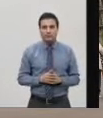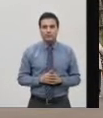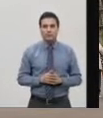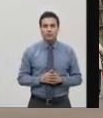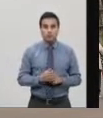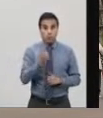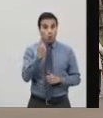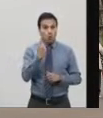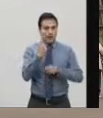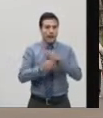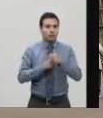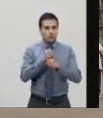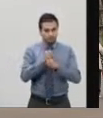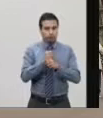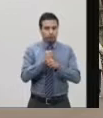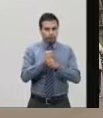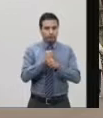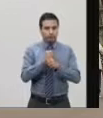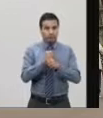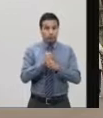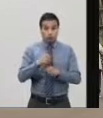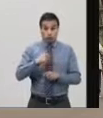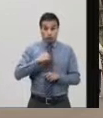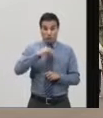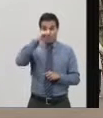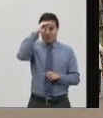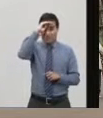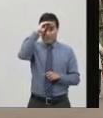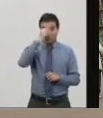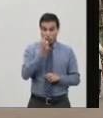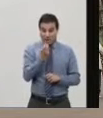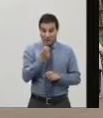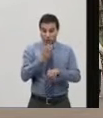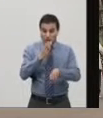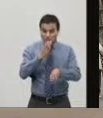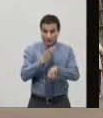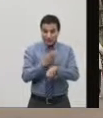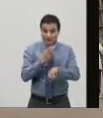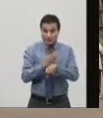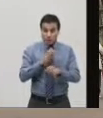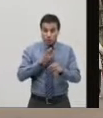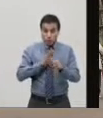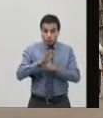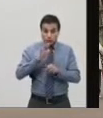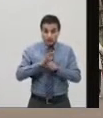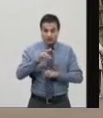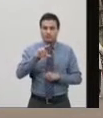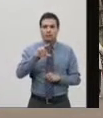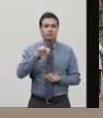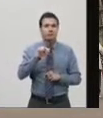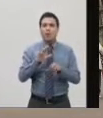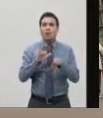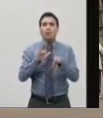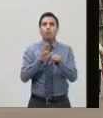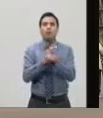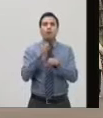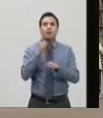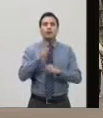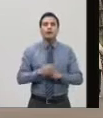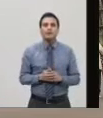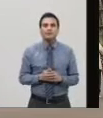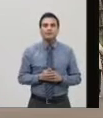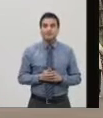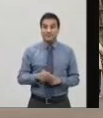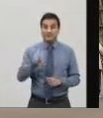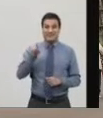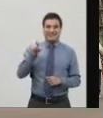el periodo de un año. A nuestro parecer, los alcances de esta sanción son insuficientes. Esto debido a que el daño ocasionado